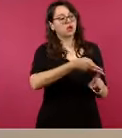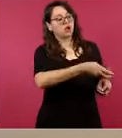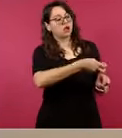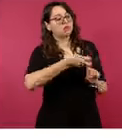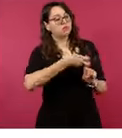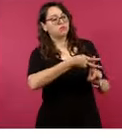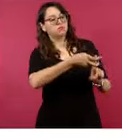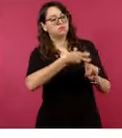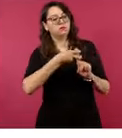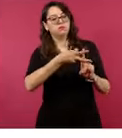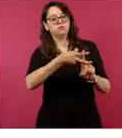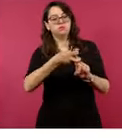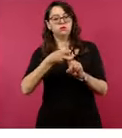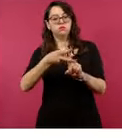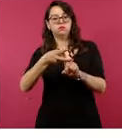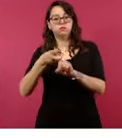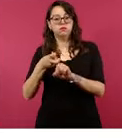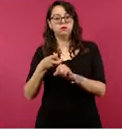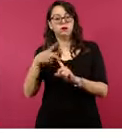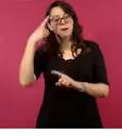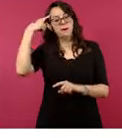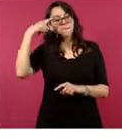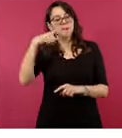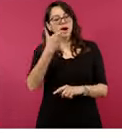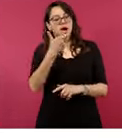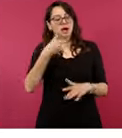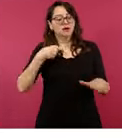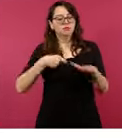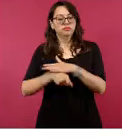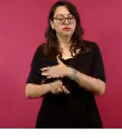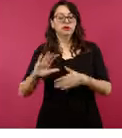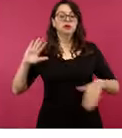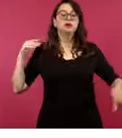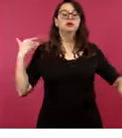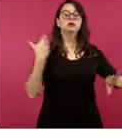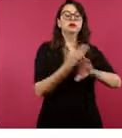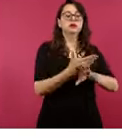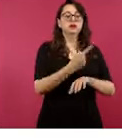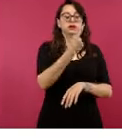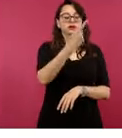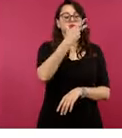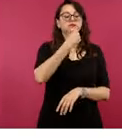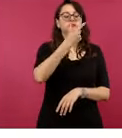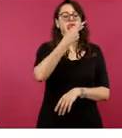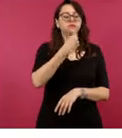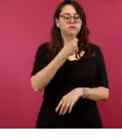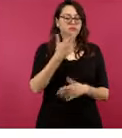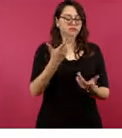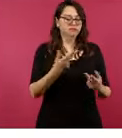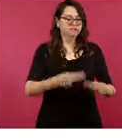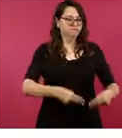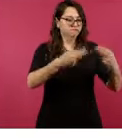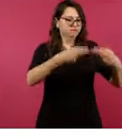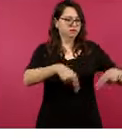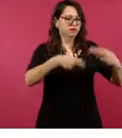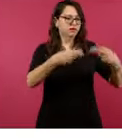secuestro express con fines de extorsión en agravio de un comerciante, esto en agosto del 2012 en Jiutepec,